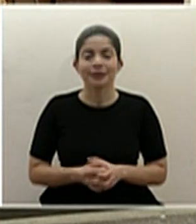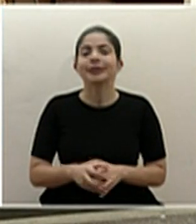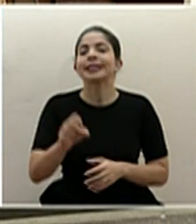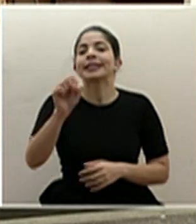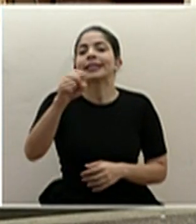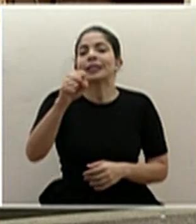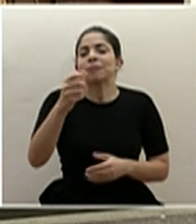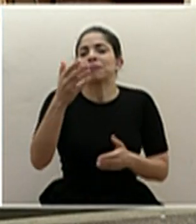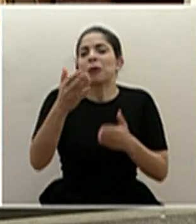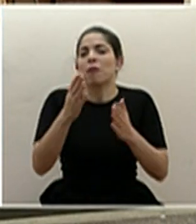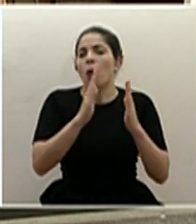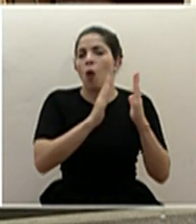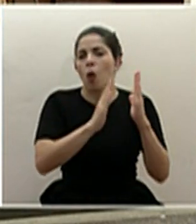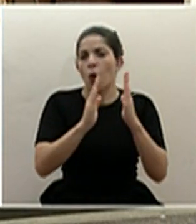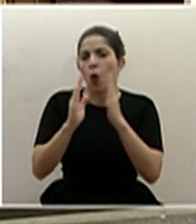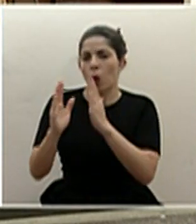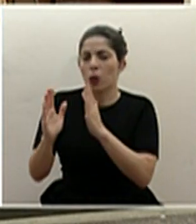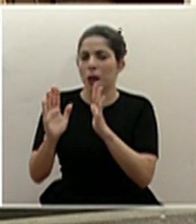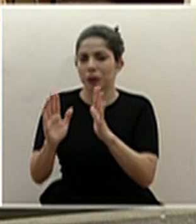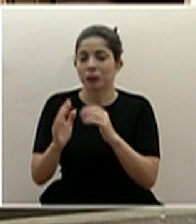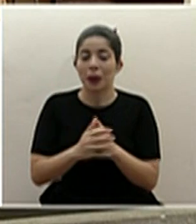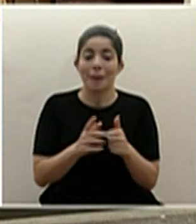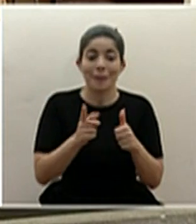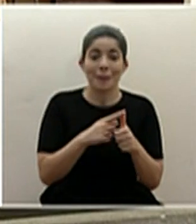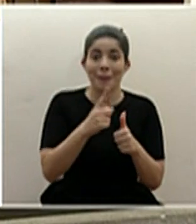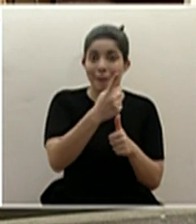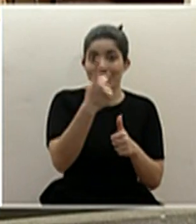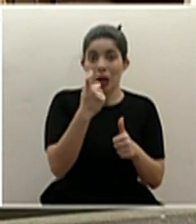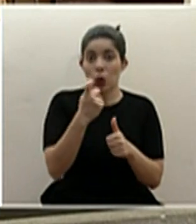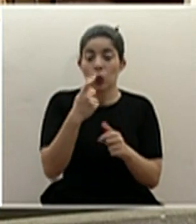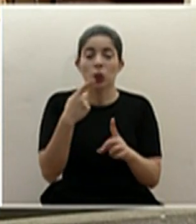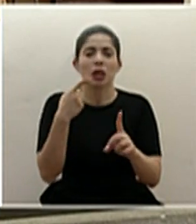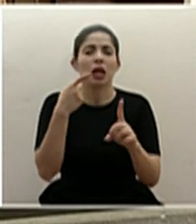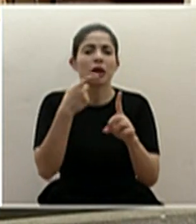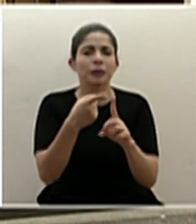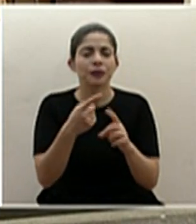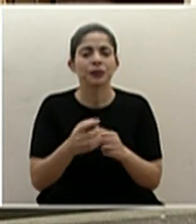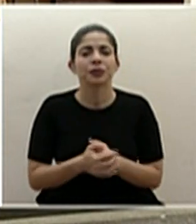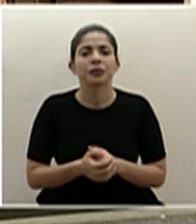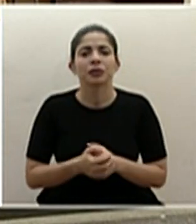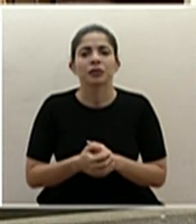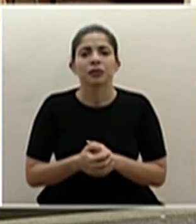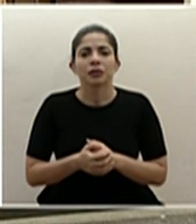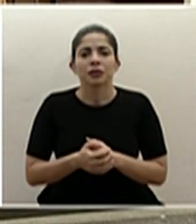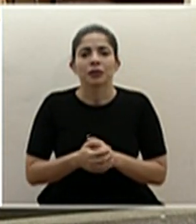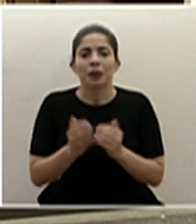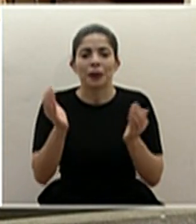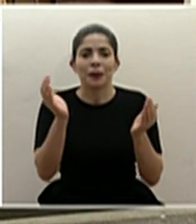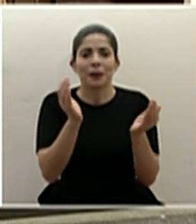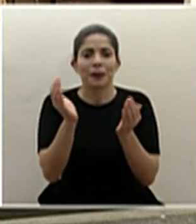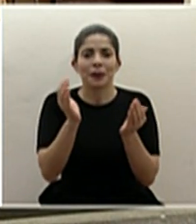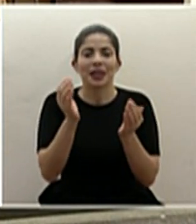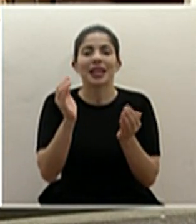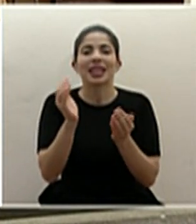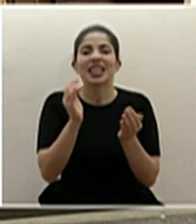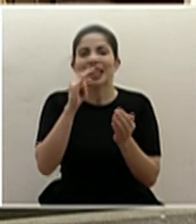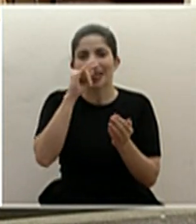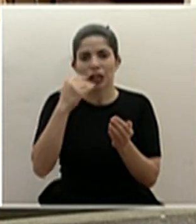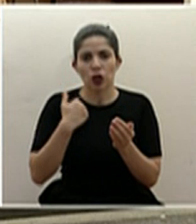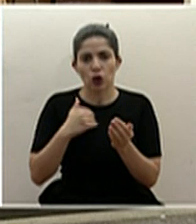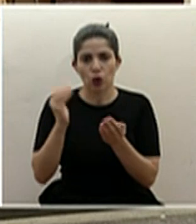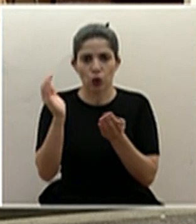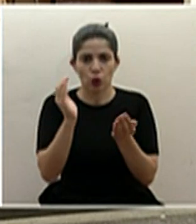Sí, tal vez para ir en orden, ¿verdad? Porque la primera pregunta fue con respecto a al niño de